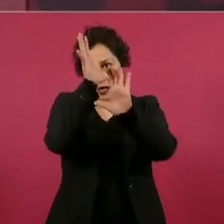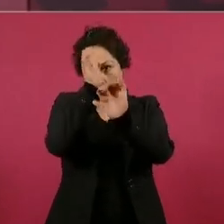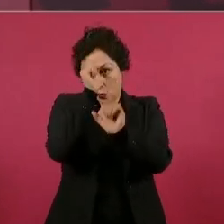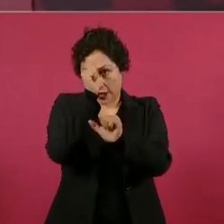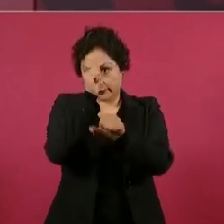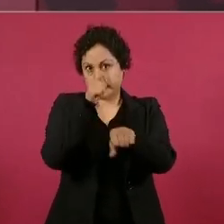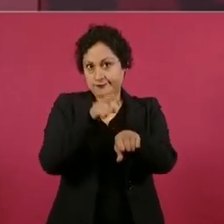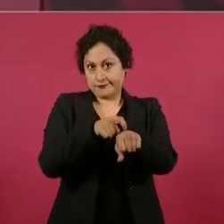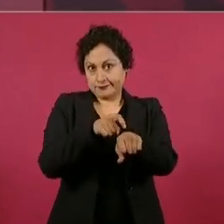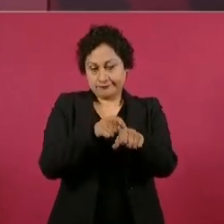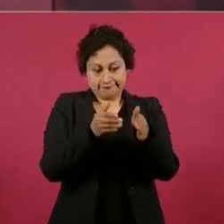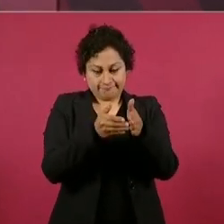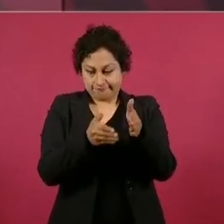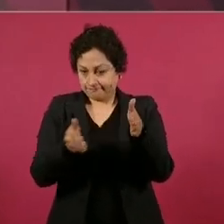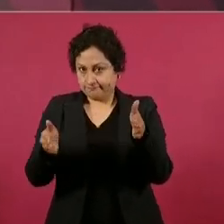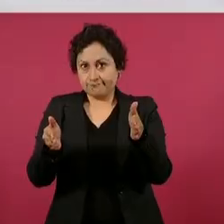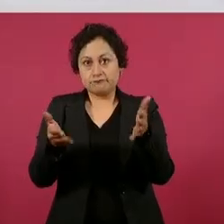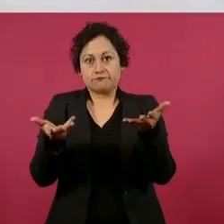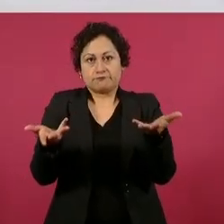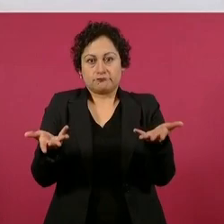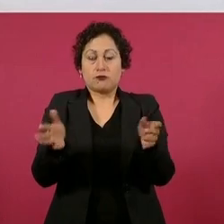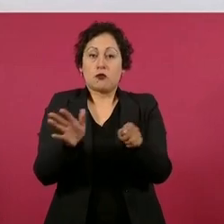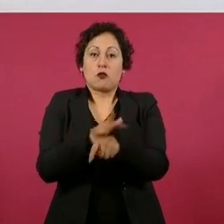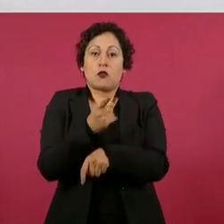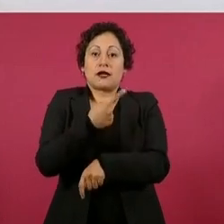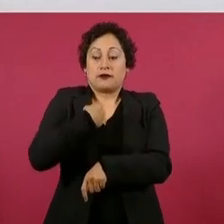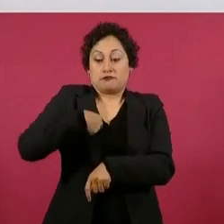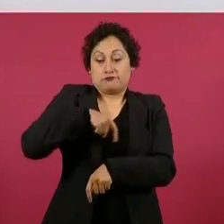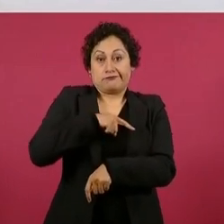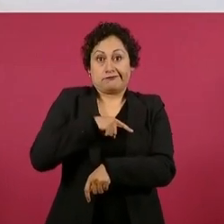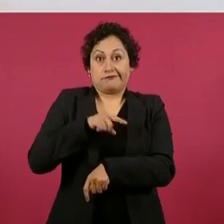vamos a llevar a cabo el fin de semana.